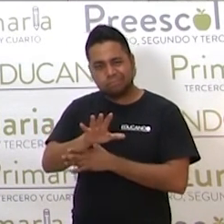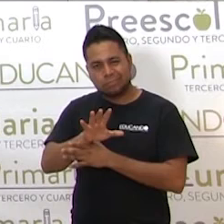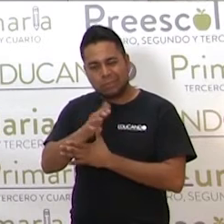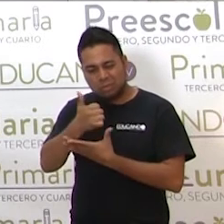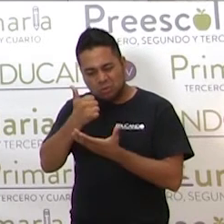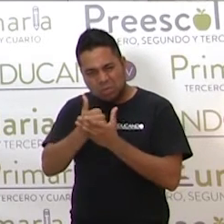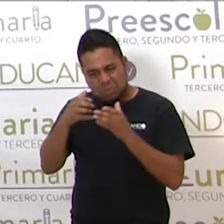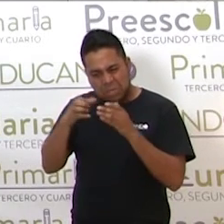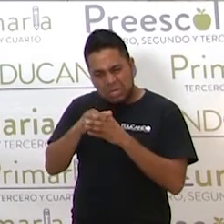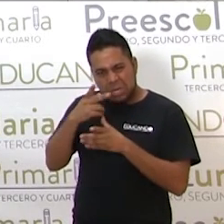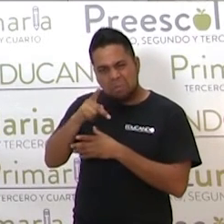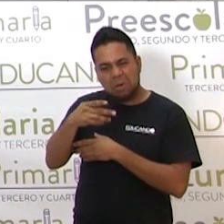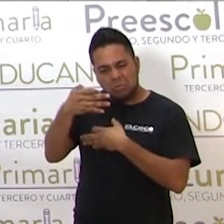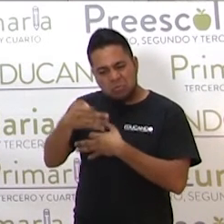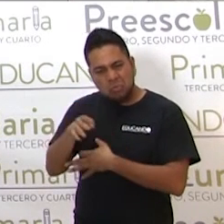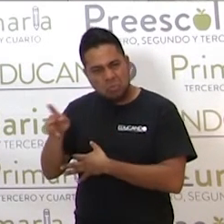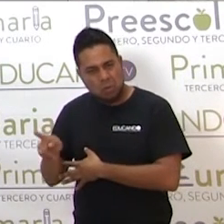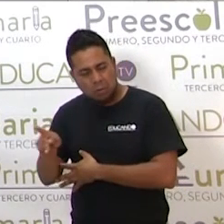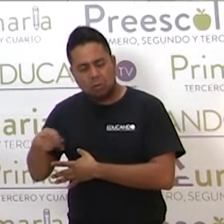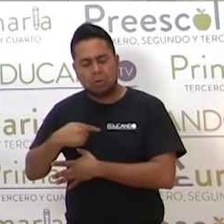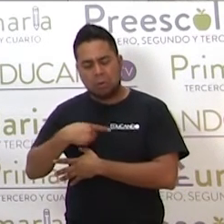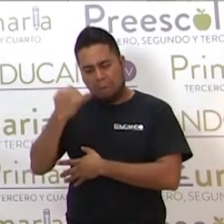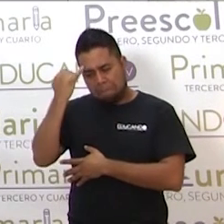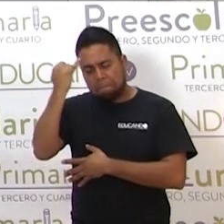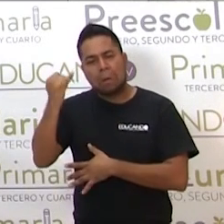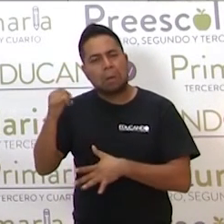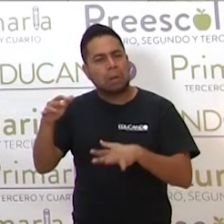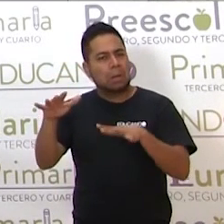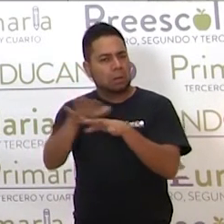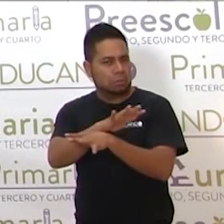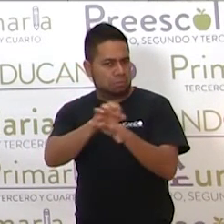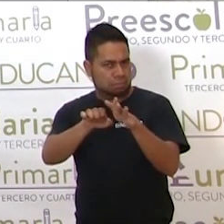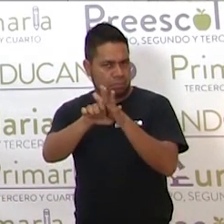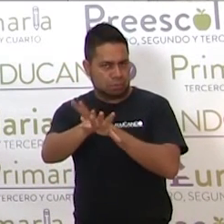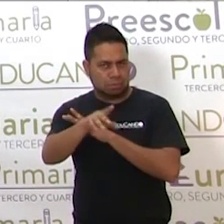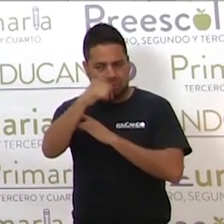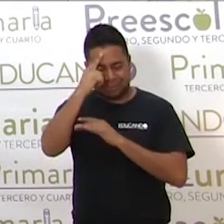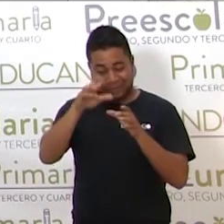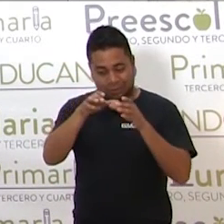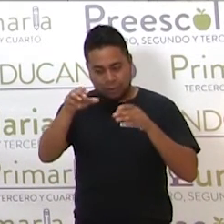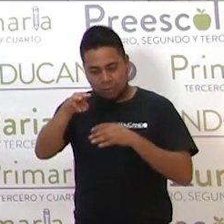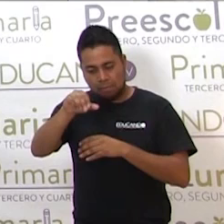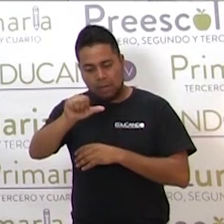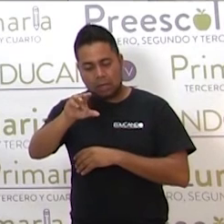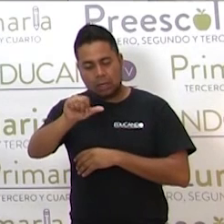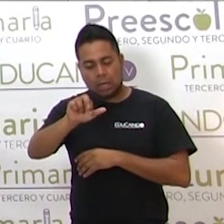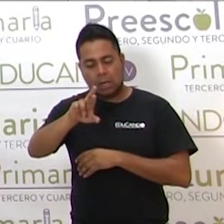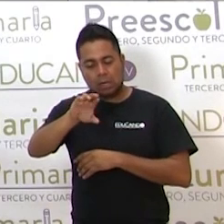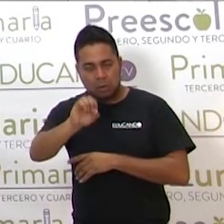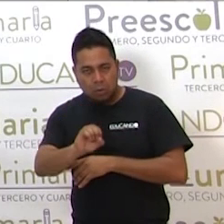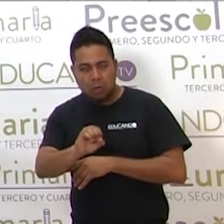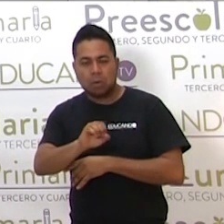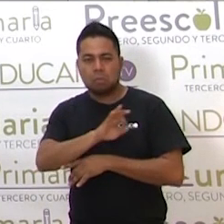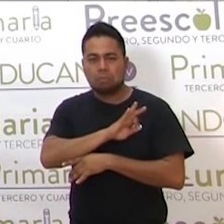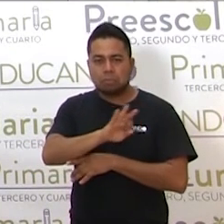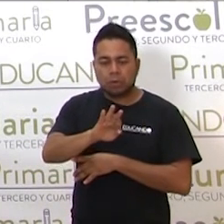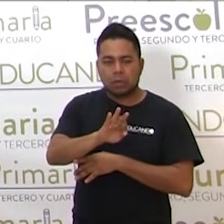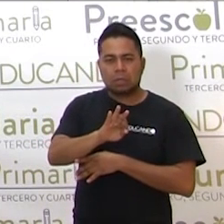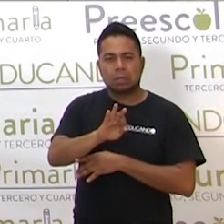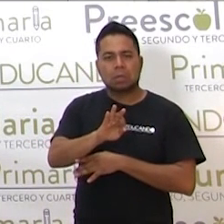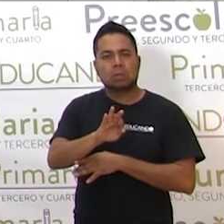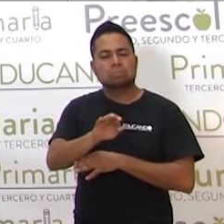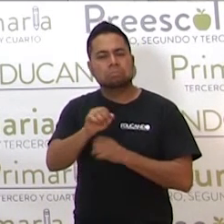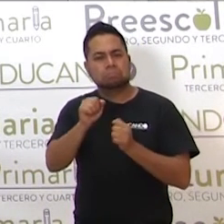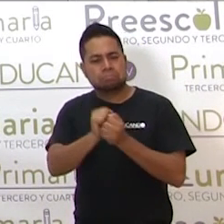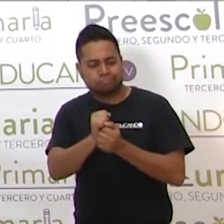que yo sugiero aquí es cambiarlo a que el cuento Macario se desarrolle en un ambiente urbano,